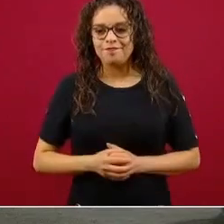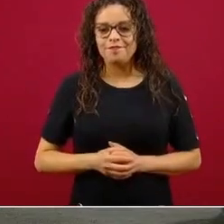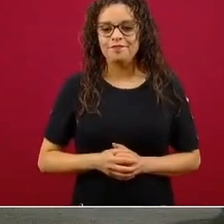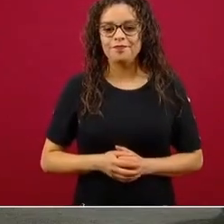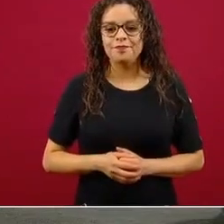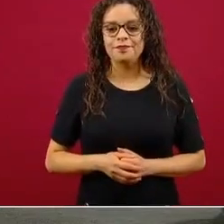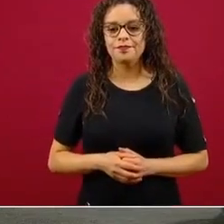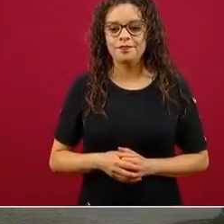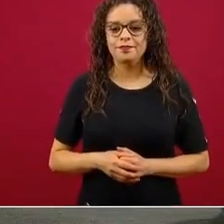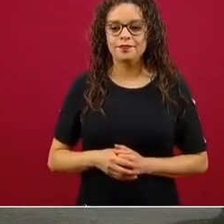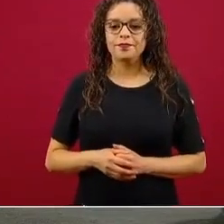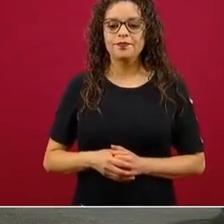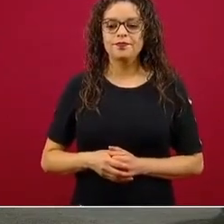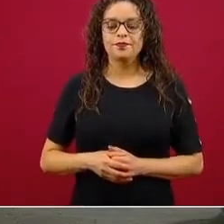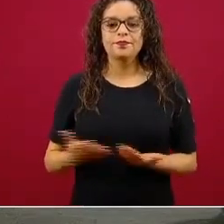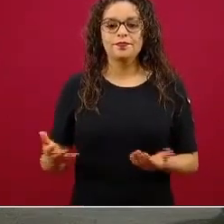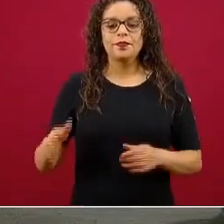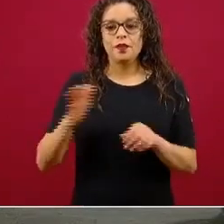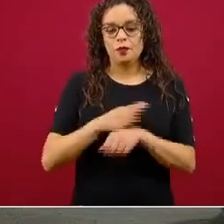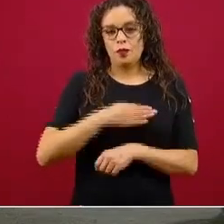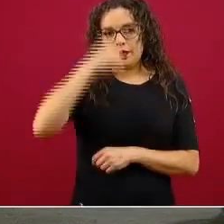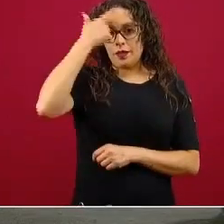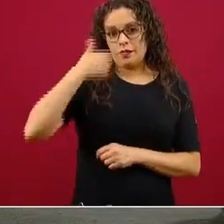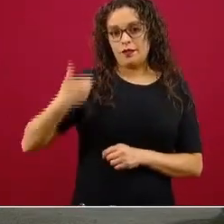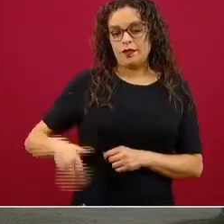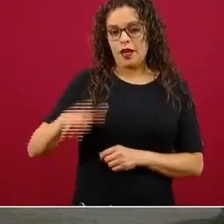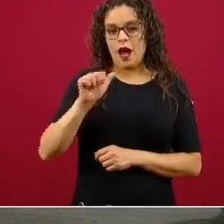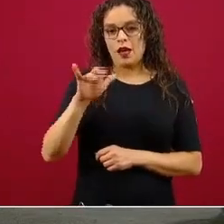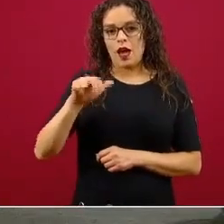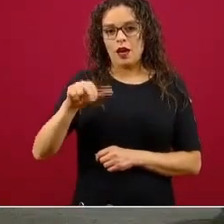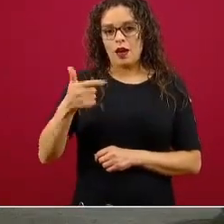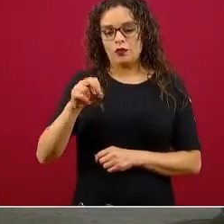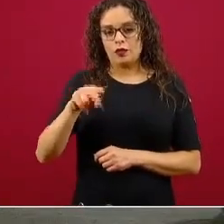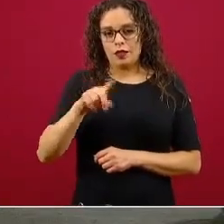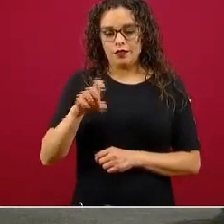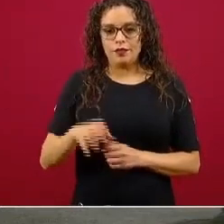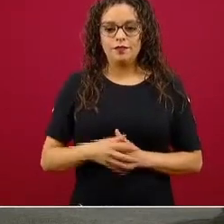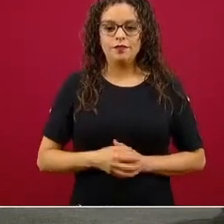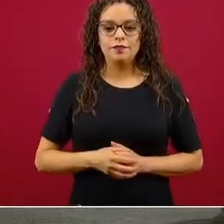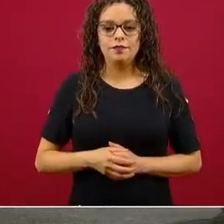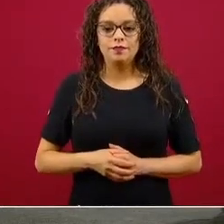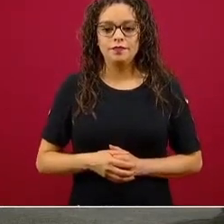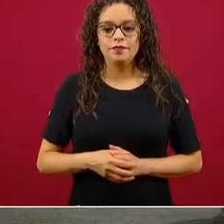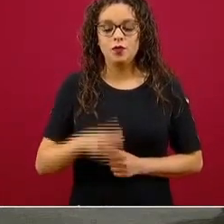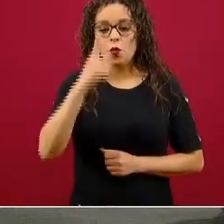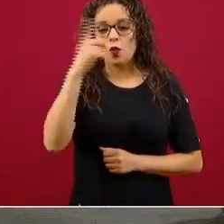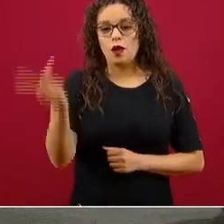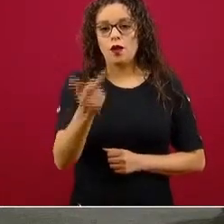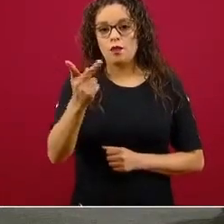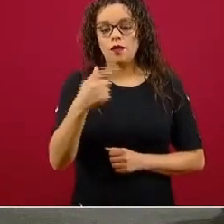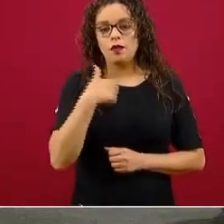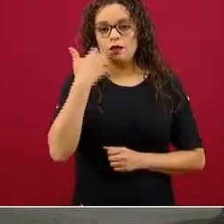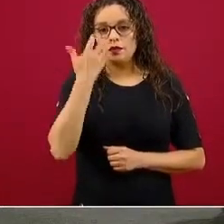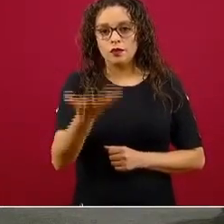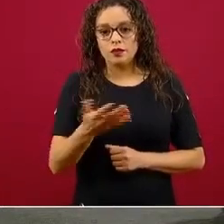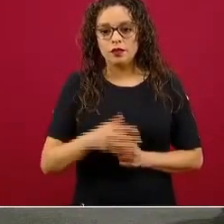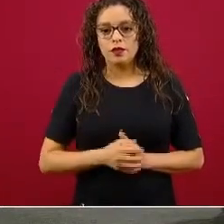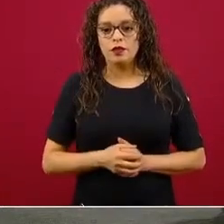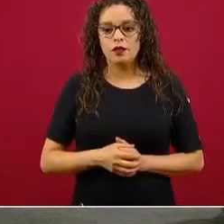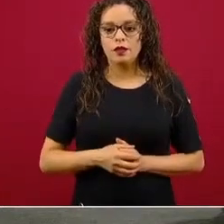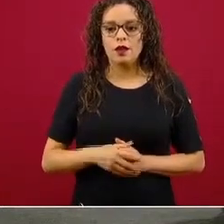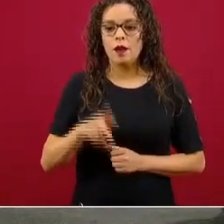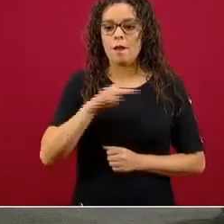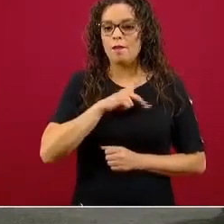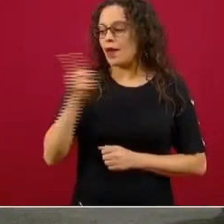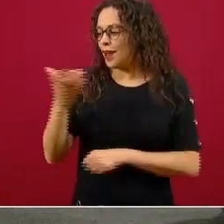Buenas noches. Oriana González, Prensa Internacional, CGT en América. Una de las preguntas que tenía era la de mi compañero, ya le respondió, muchas gracias.